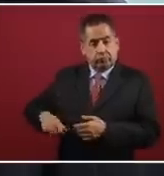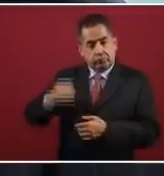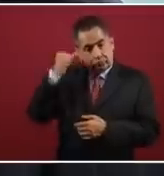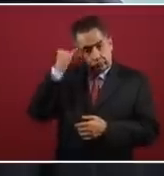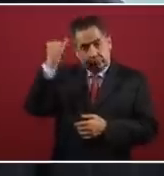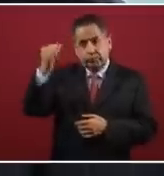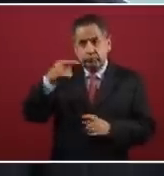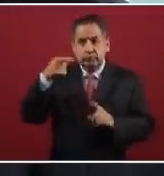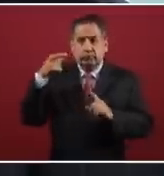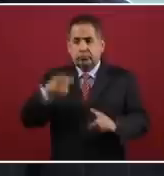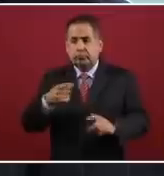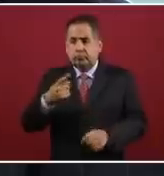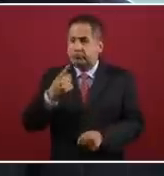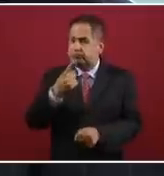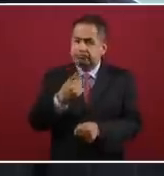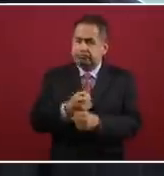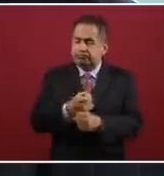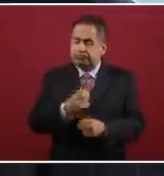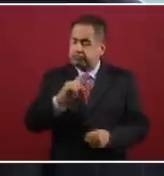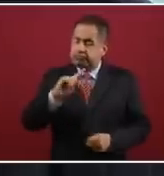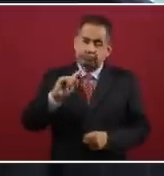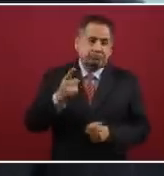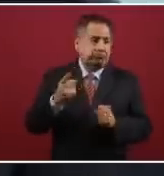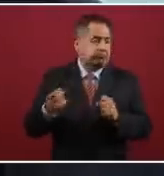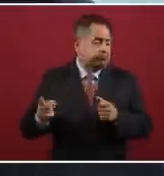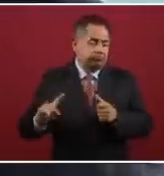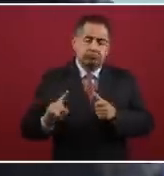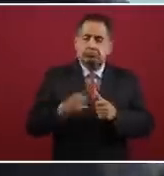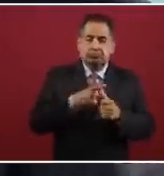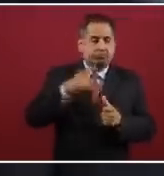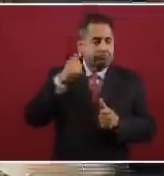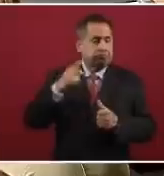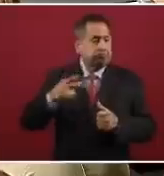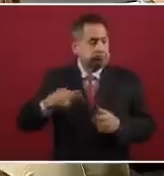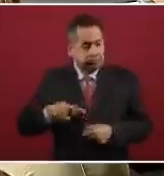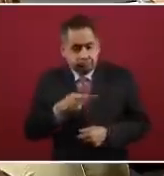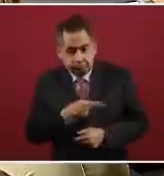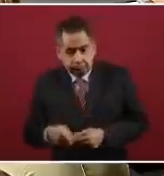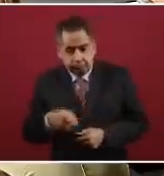es primero los pobres. A eso es a lo que estamos consagrados.